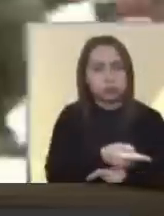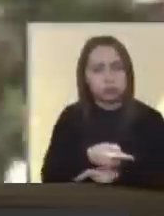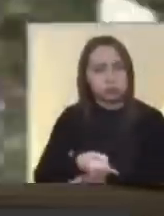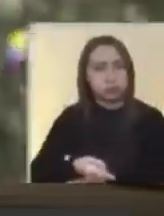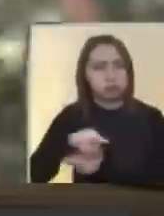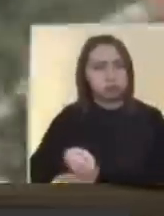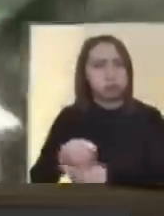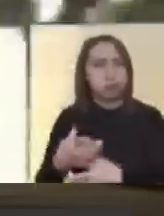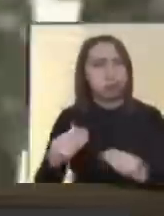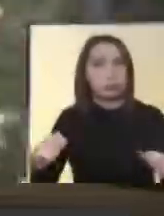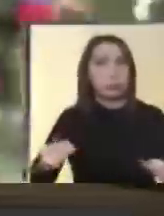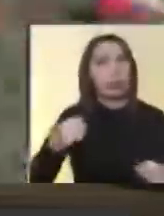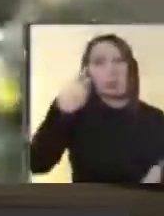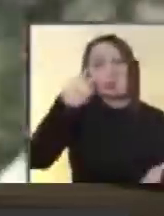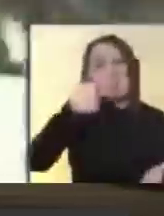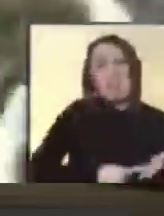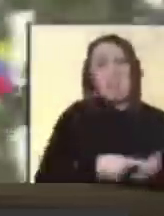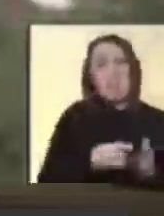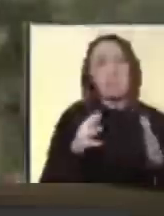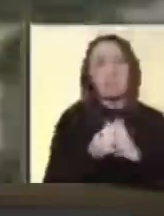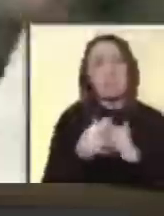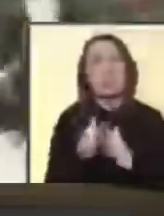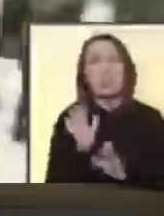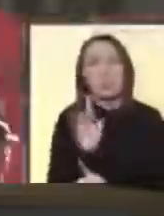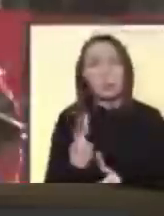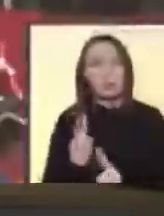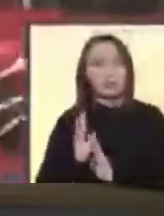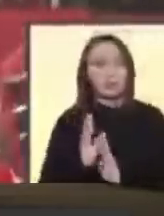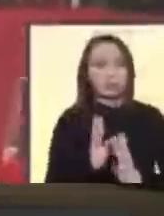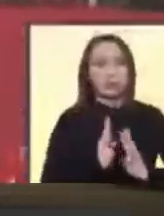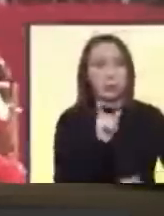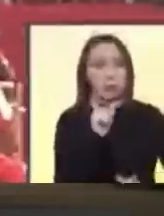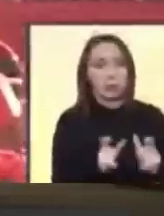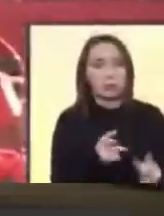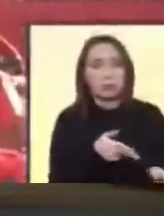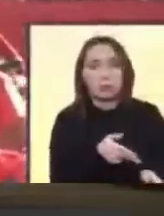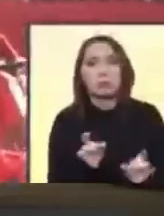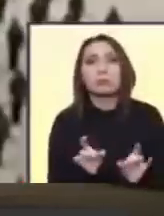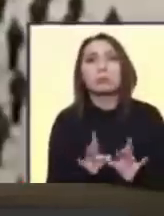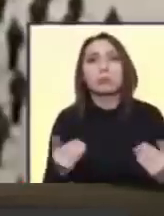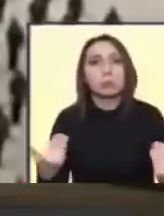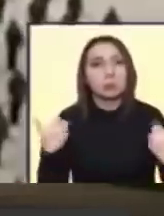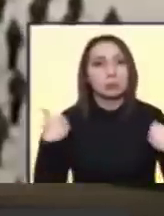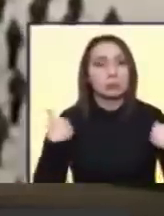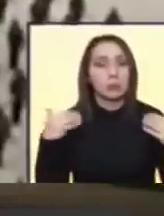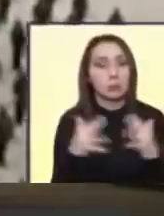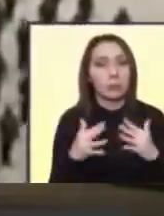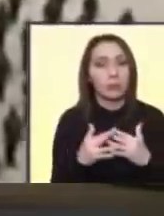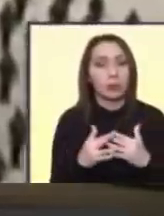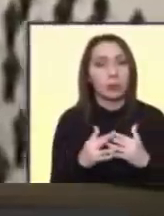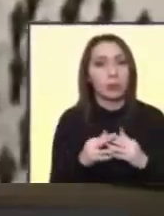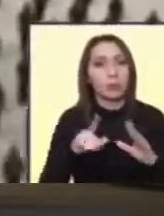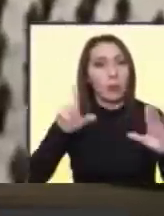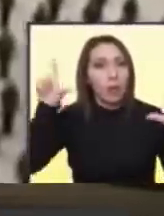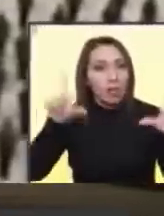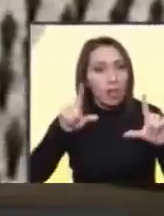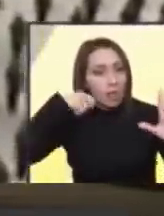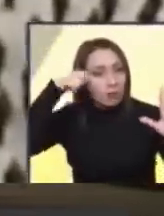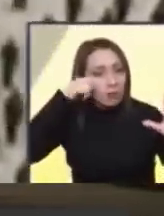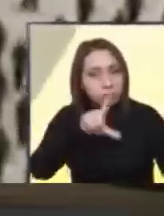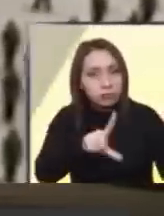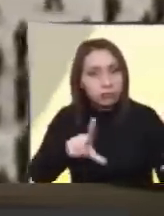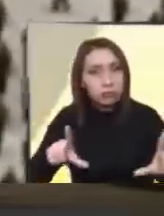el Departamento de Justicia estadounidense. Geoffrey Berman, en una conferencia virtual de prensa, asimismo manifestó el